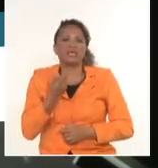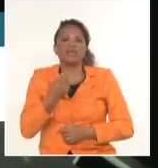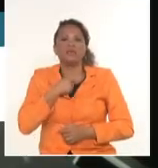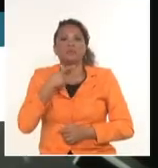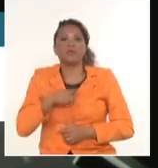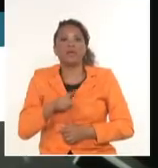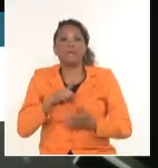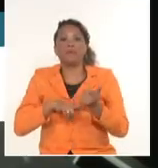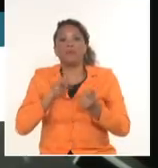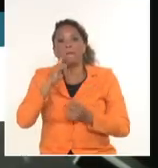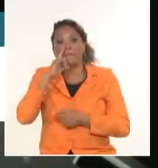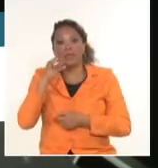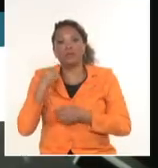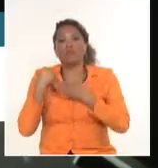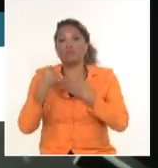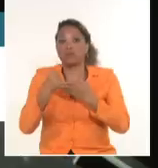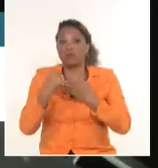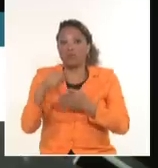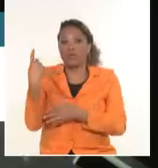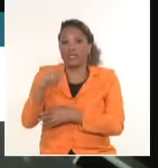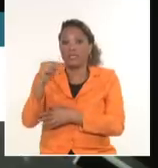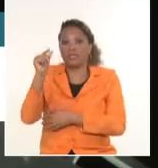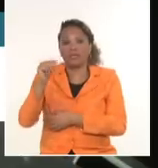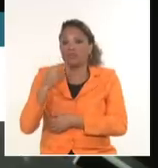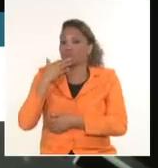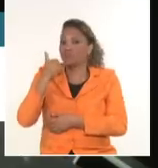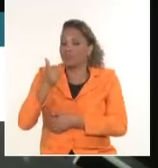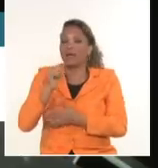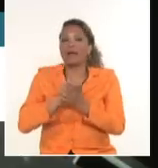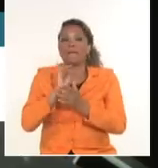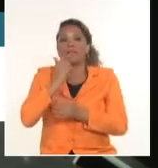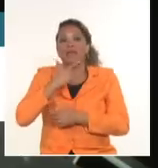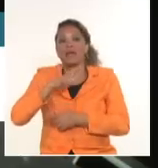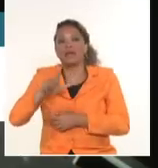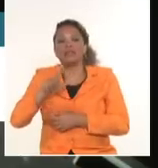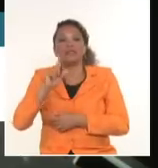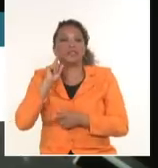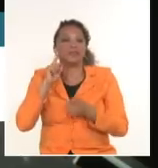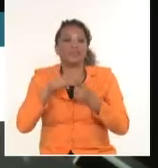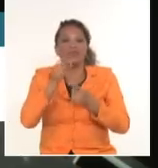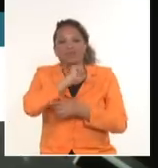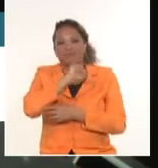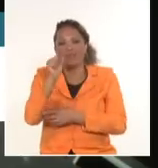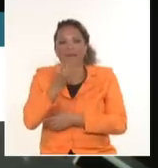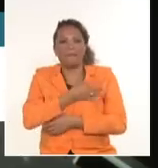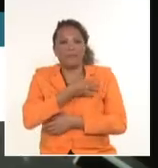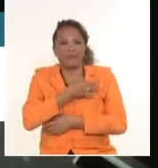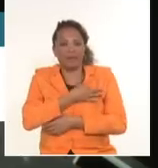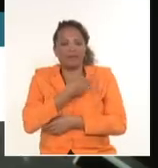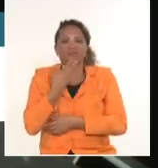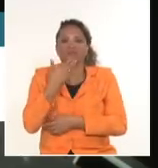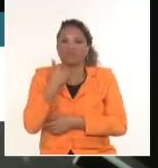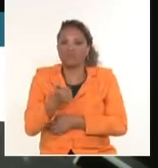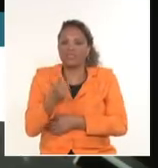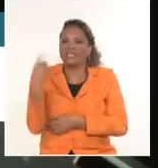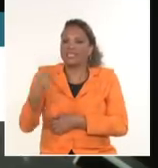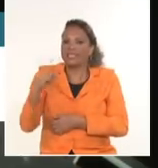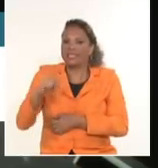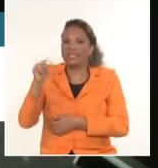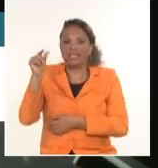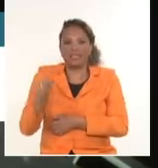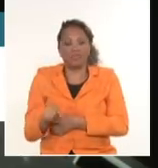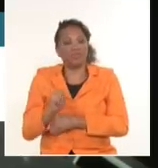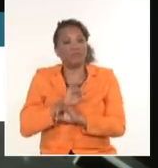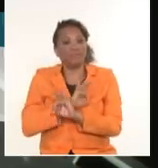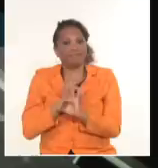Pino? Creo que esta es una pregunta que queda ahí un poco como para analizar, porque realmente ha tenido muchísimo mérito la actuación de este